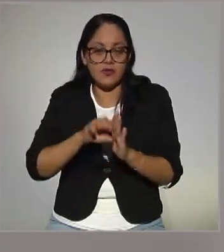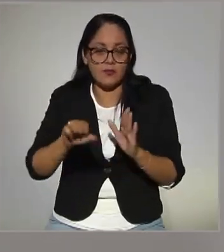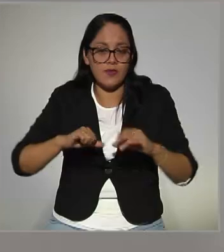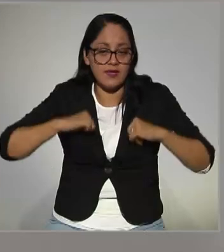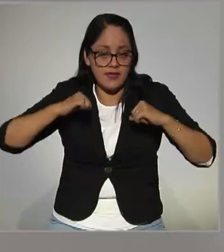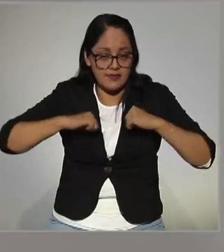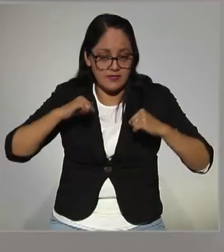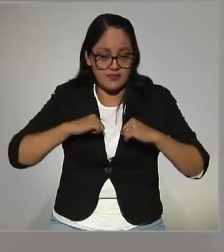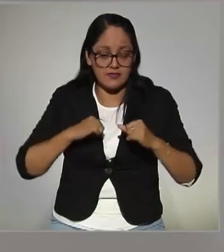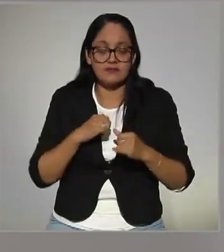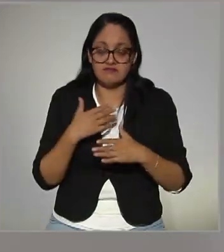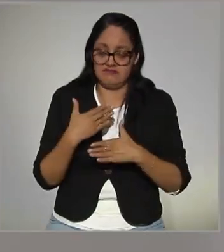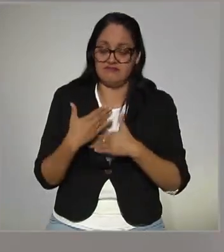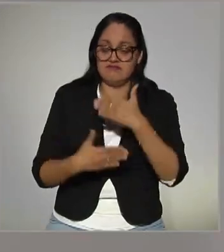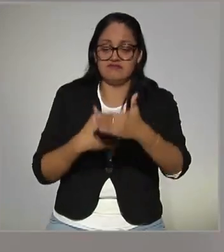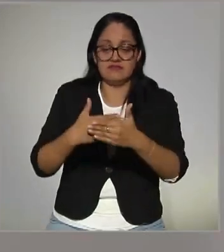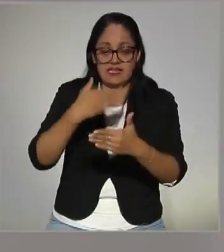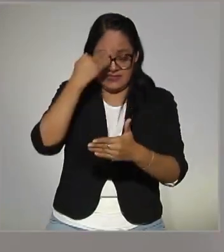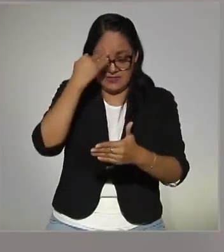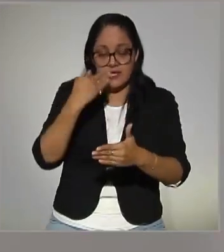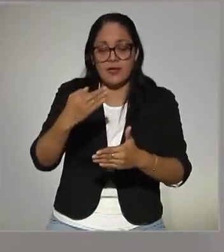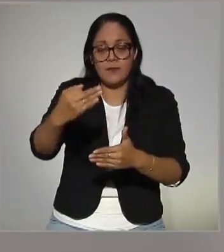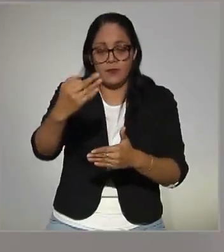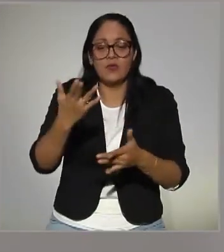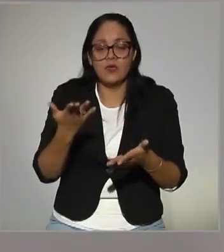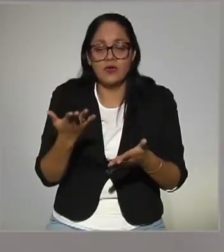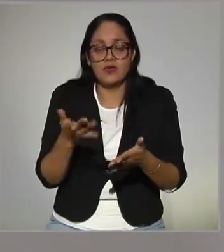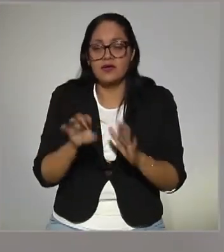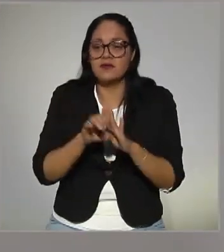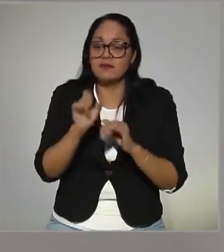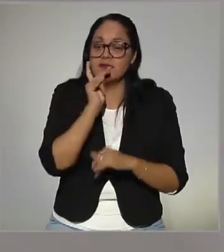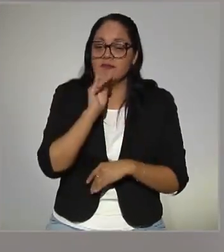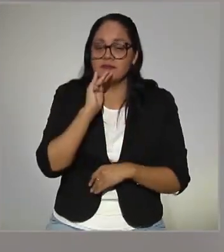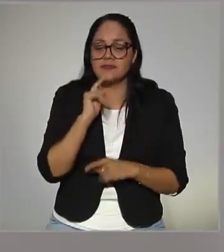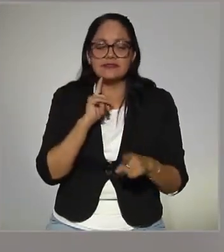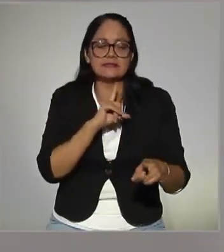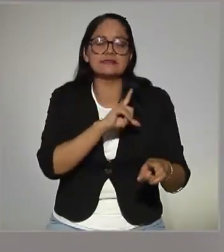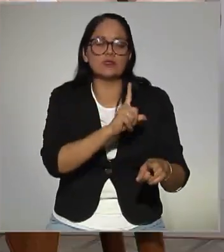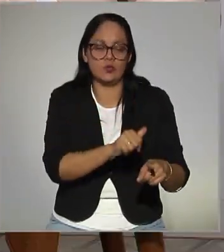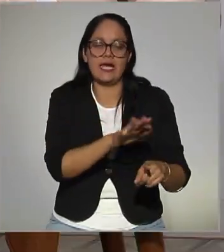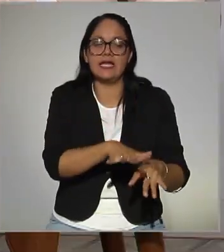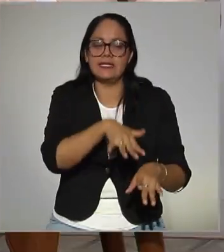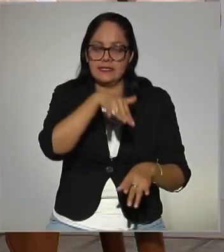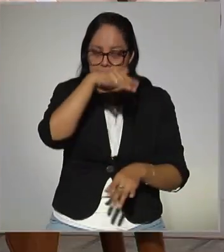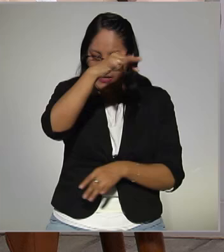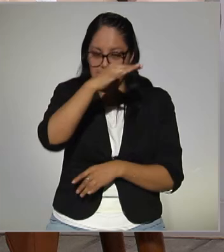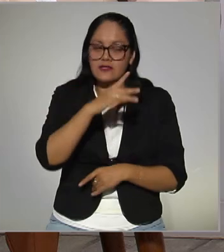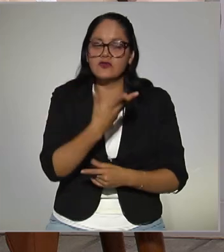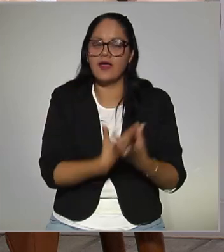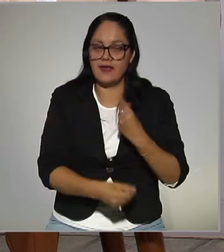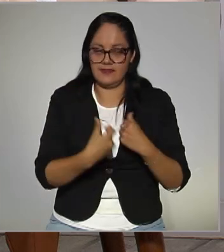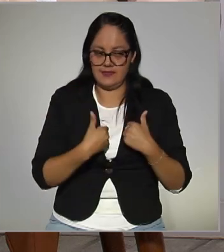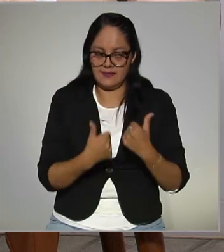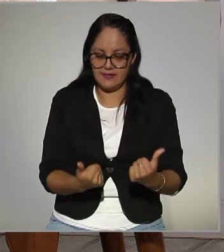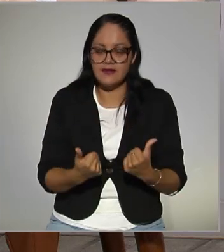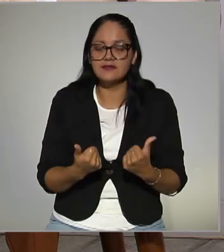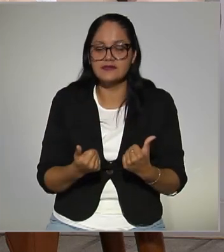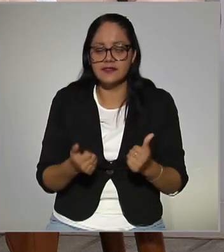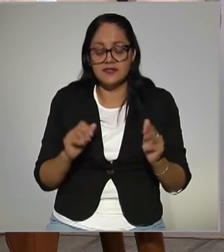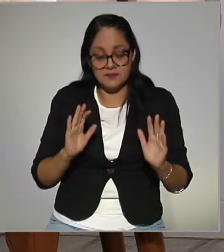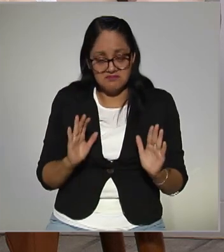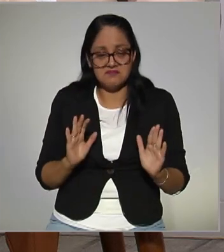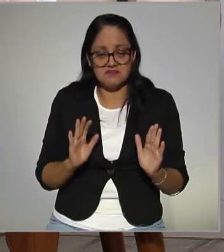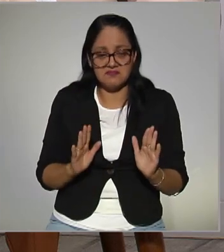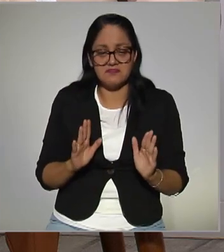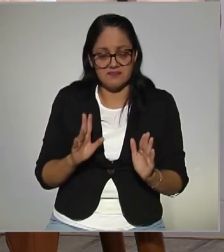lo mejor les va a llevar un tiempo tramitar, a veces dicen los padres, ya me entenderás cuando seas grande, ¿no? O cuando seas padre. Y a veces